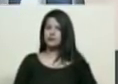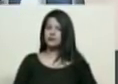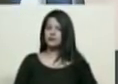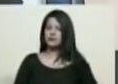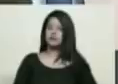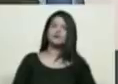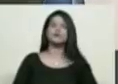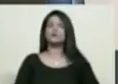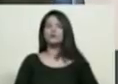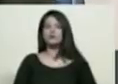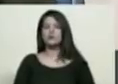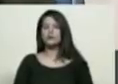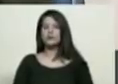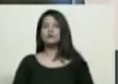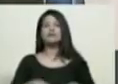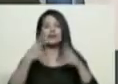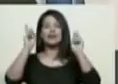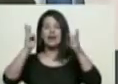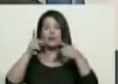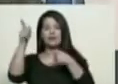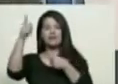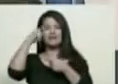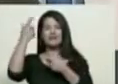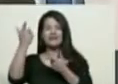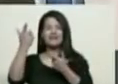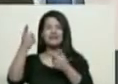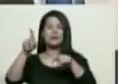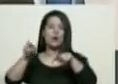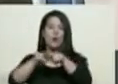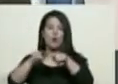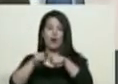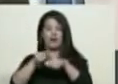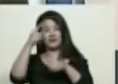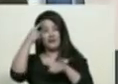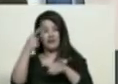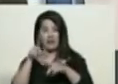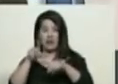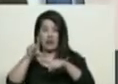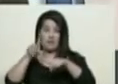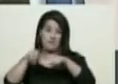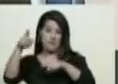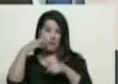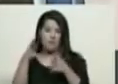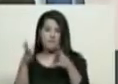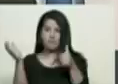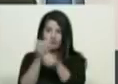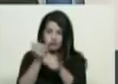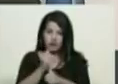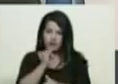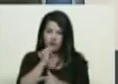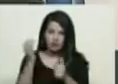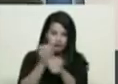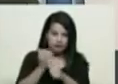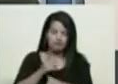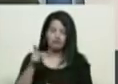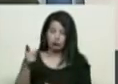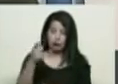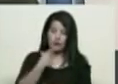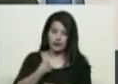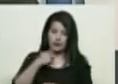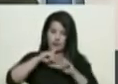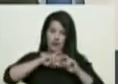bueno el caso andorra y otros casos que usted dice que estamos investigando producto